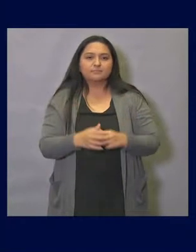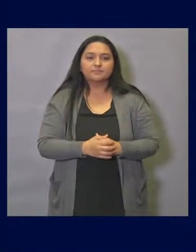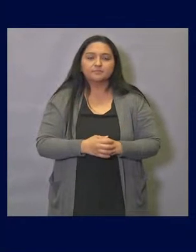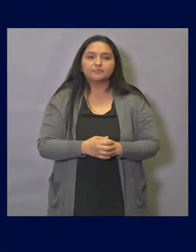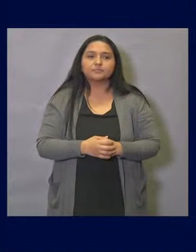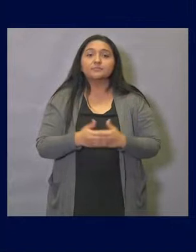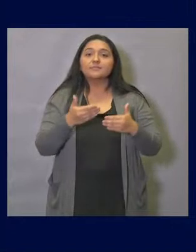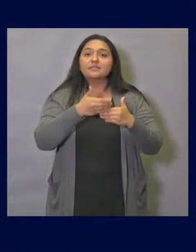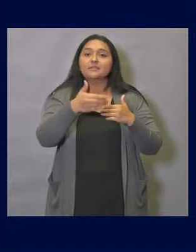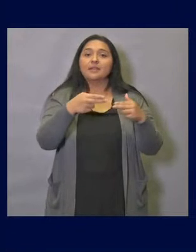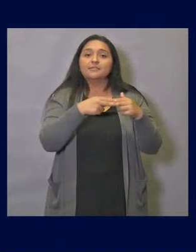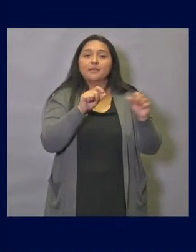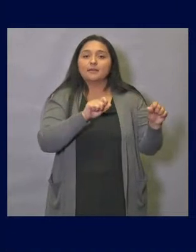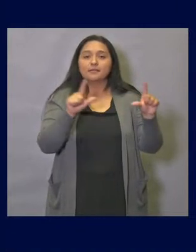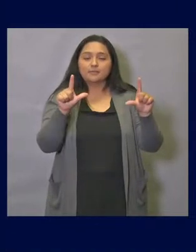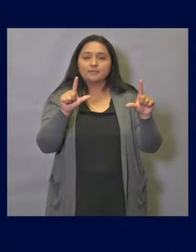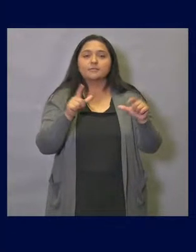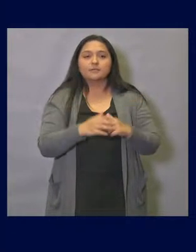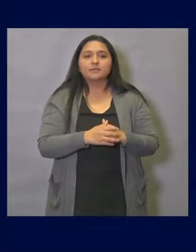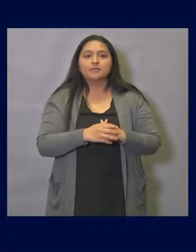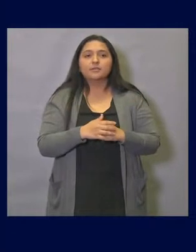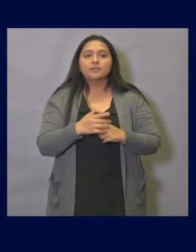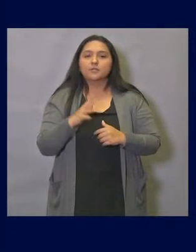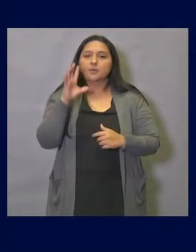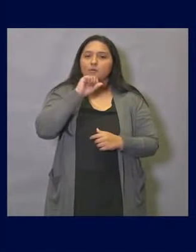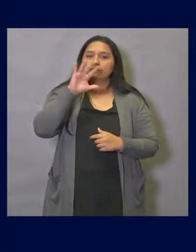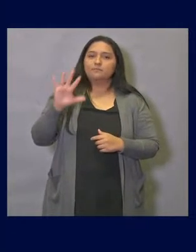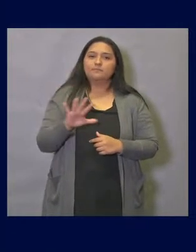Se estima que hay